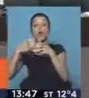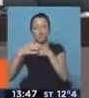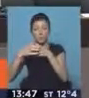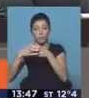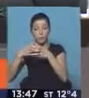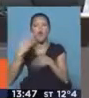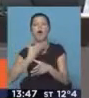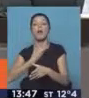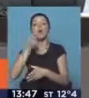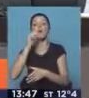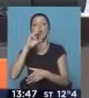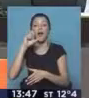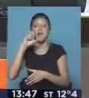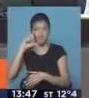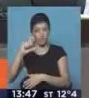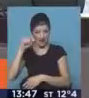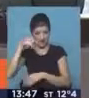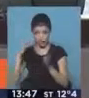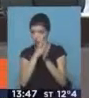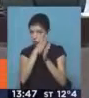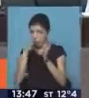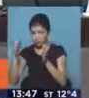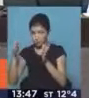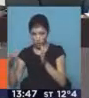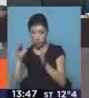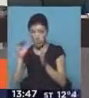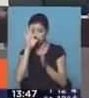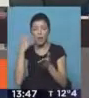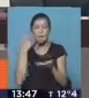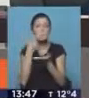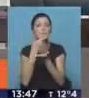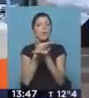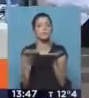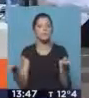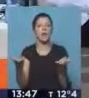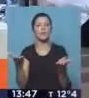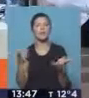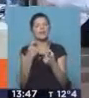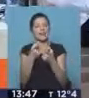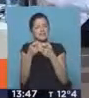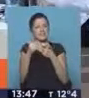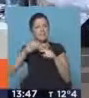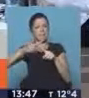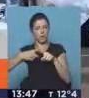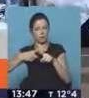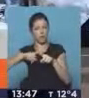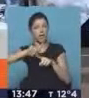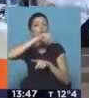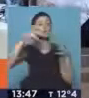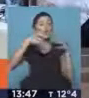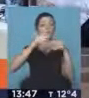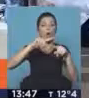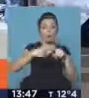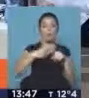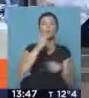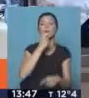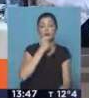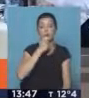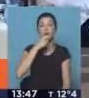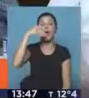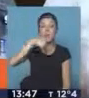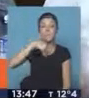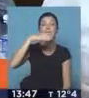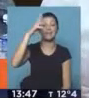no han mostrado a lo largo de este proceso el hambre política que tenían otros grupos en Colombia como el M-19, pues.